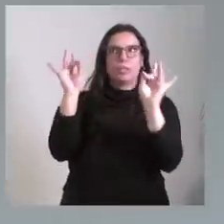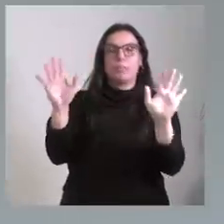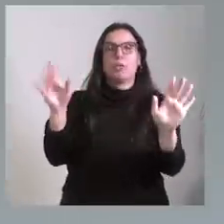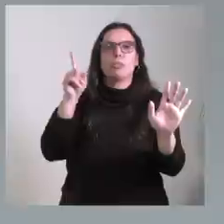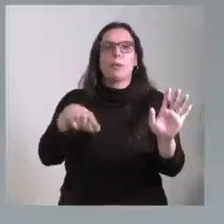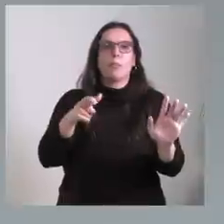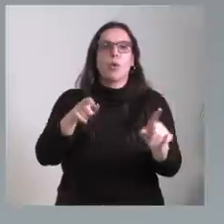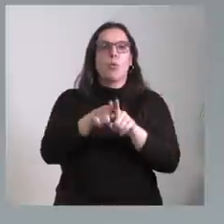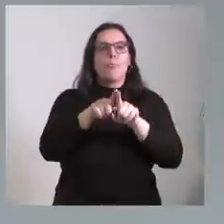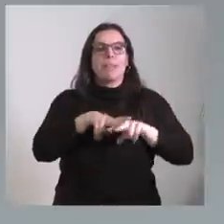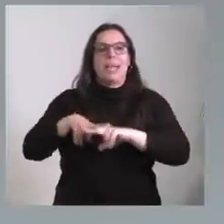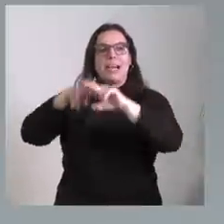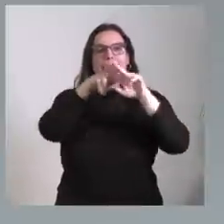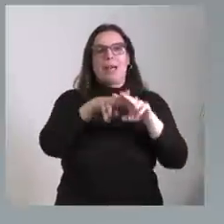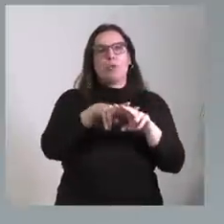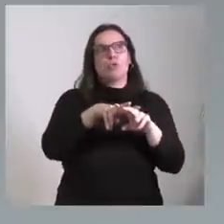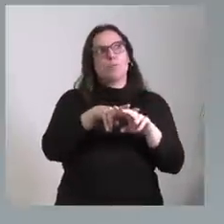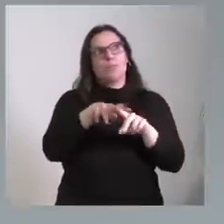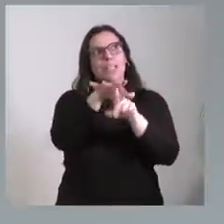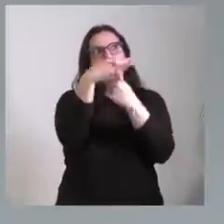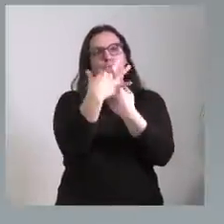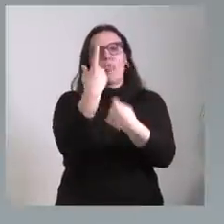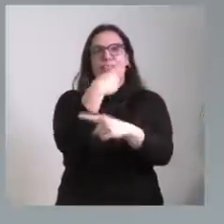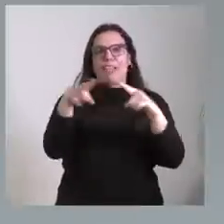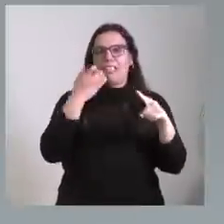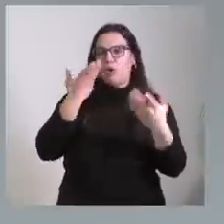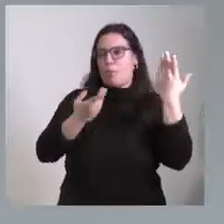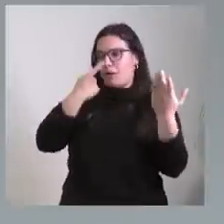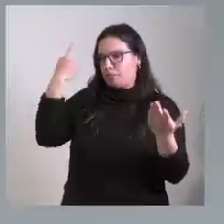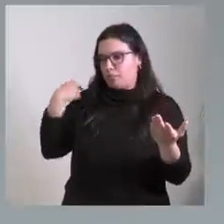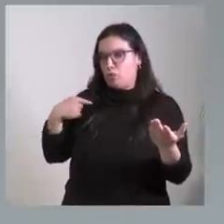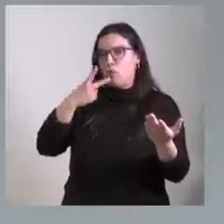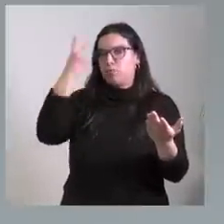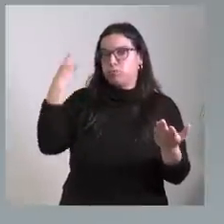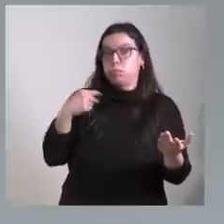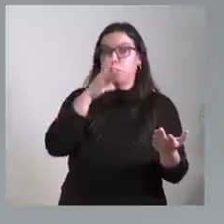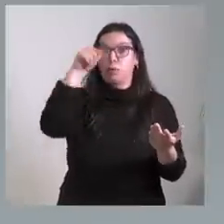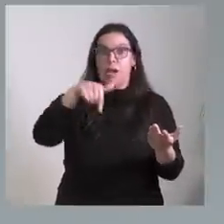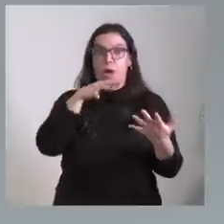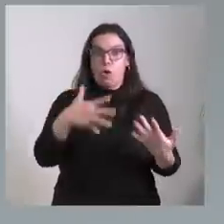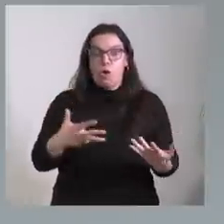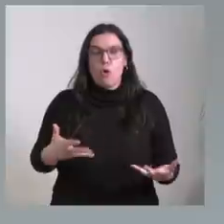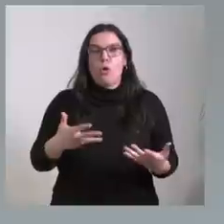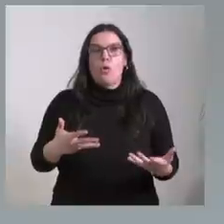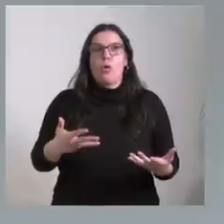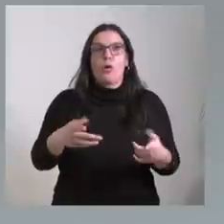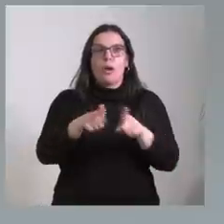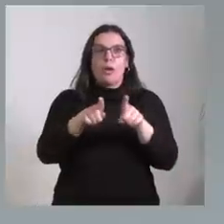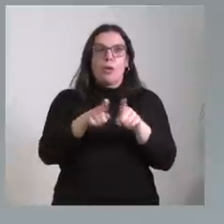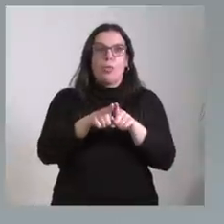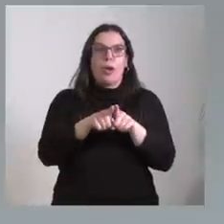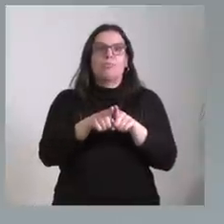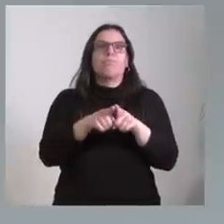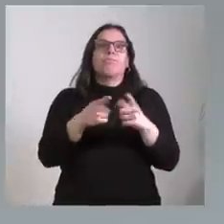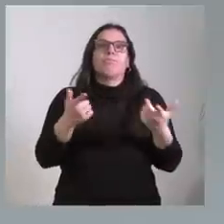lo tenemos que analizar en relación con un nivel de población que está ya inmunizada que no es comparable con lo que desgraciadamente tuvimos